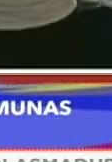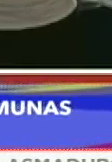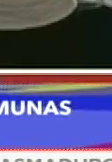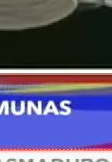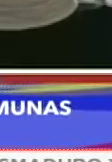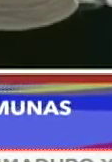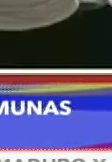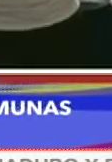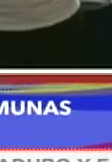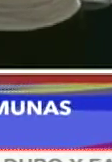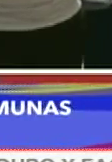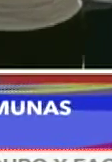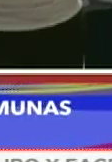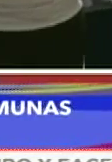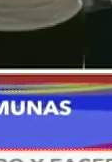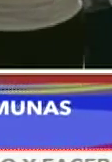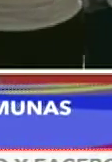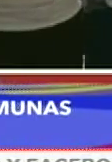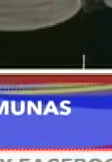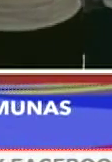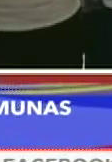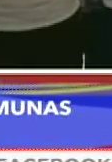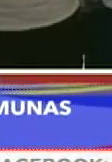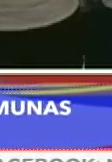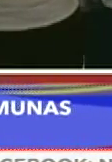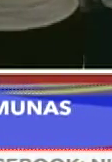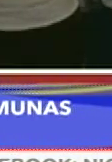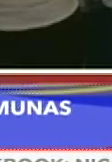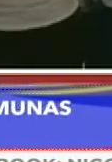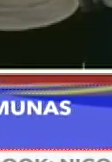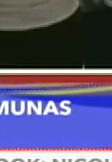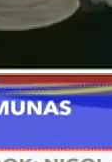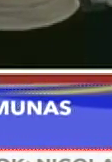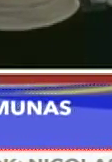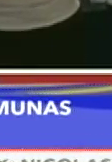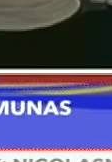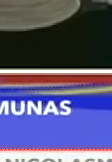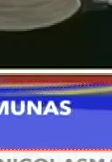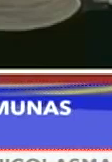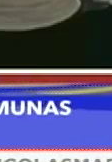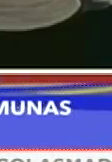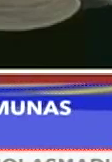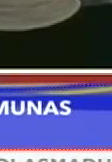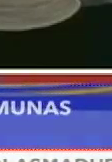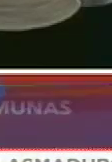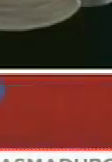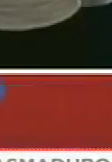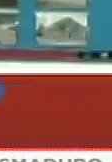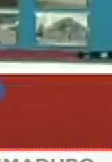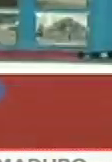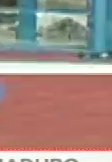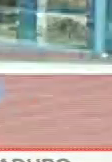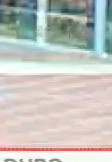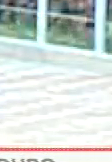sentimos que estamos cabalgando por el camino de nuestro comandante Chávez con el poder popular, como lo dijo, comuna o nada.